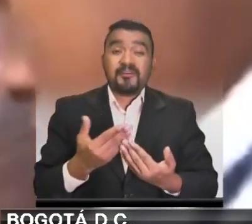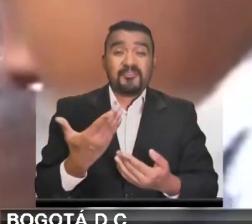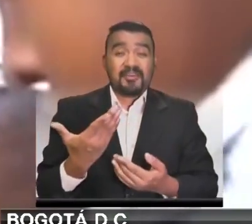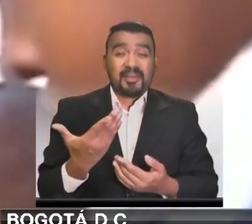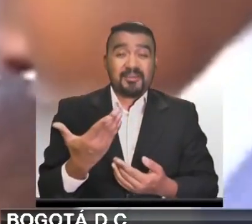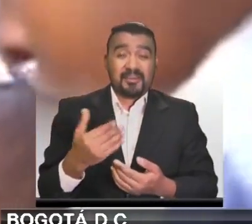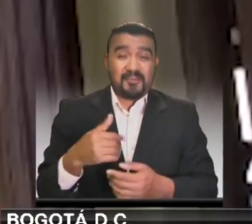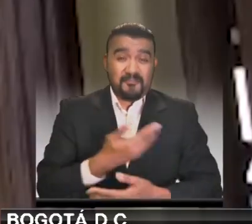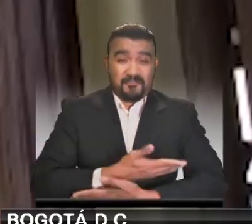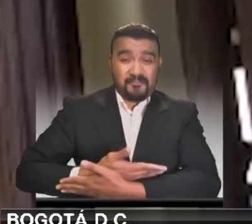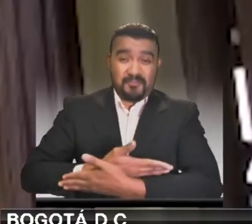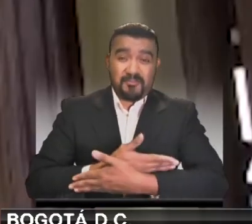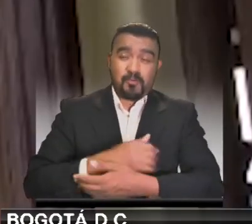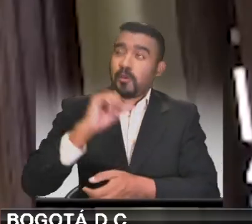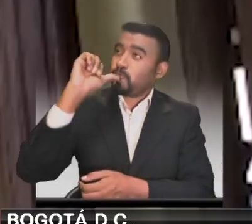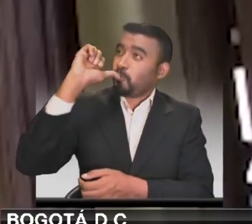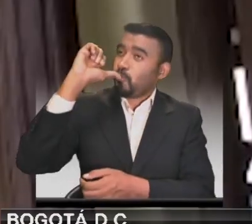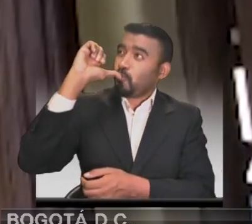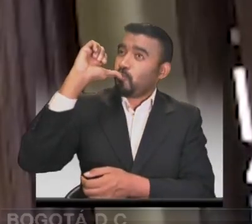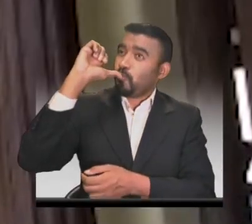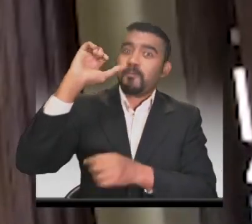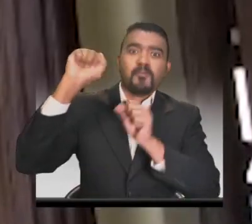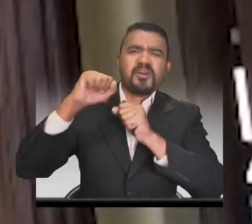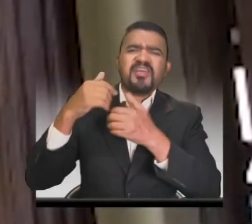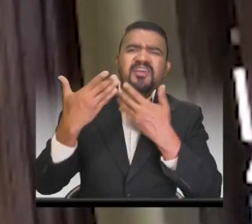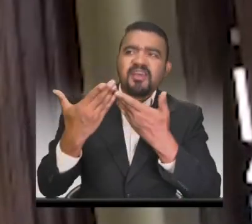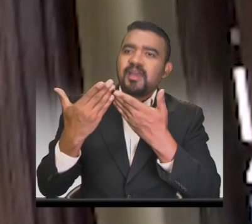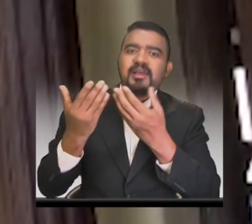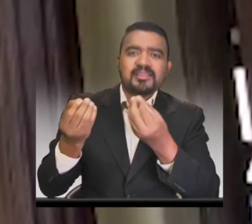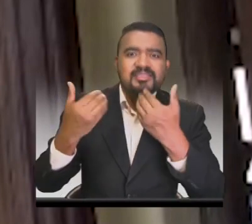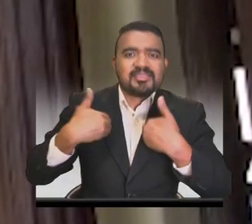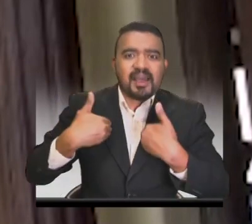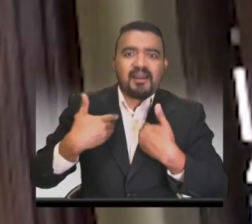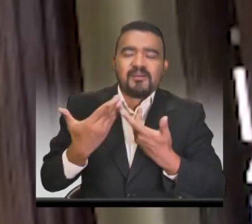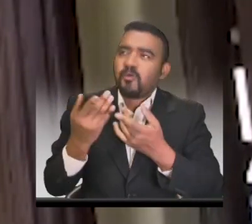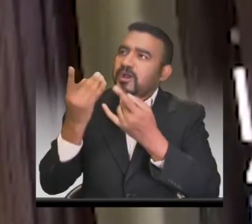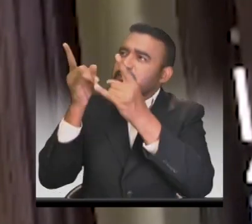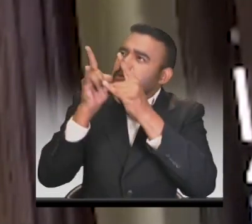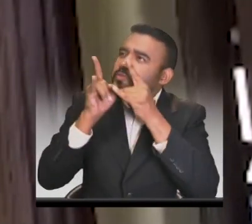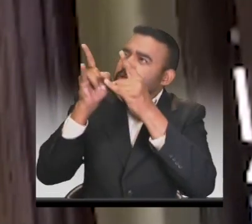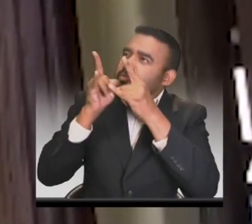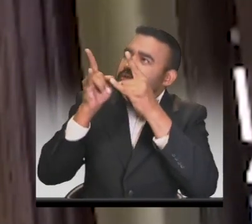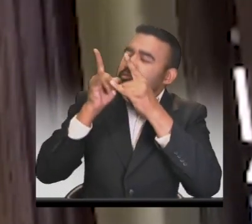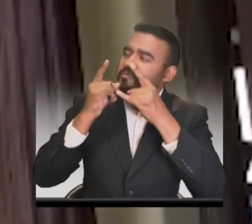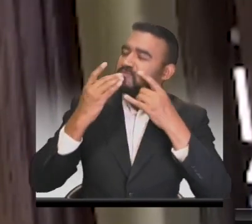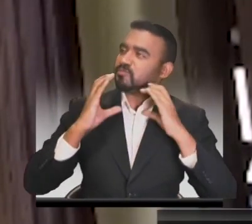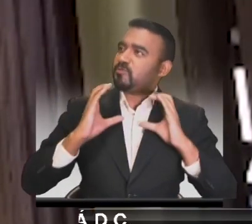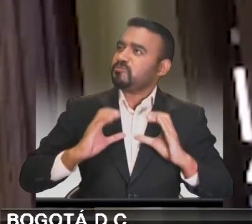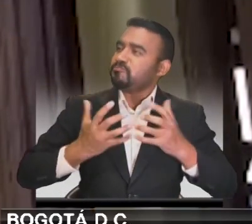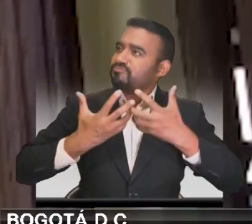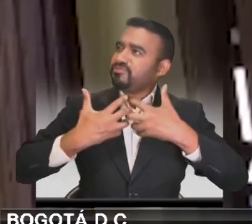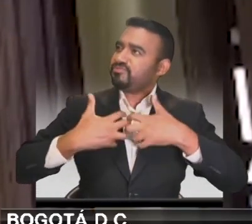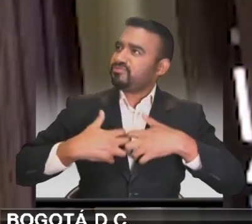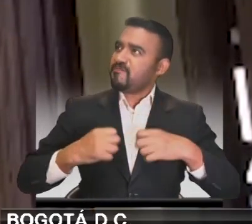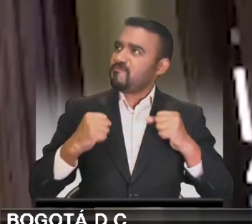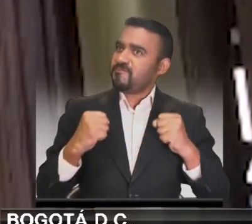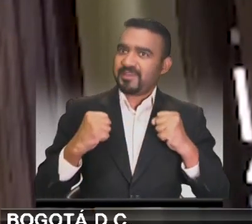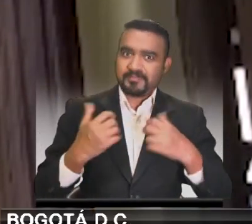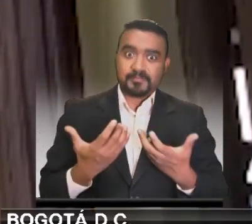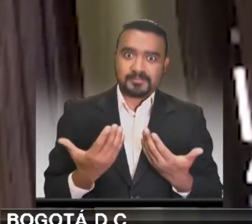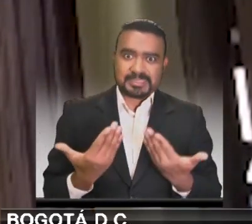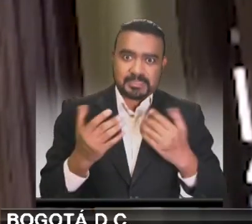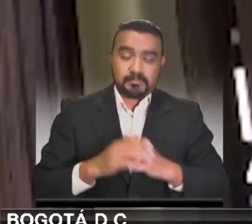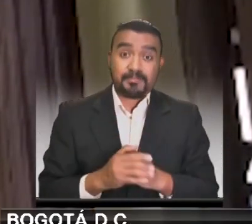del sistema inmune. Si te enfermas, continúa amamantando a tu bebé con las normas de bioseguridad, lavado de manos y